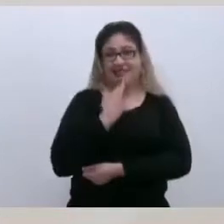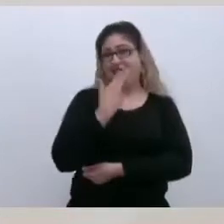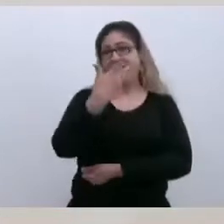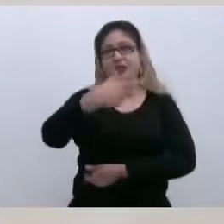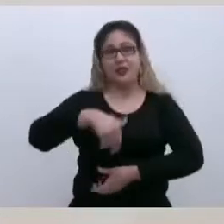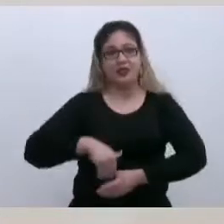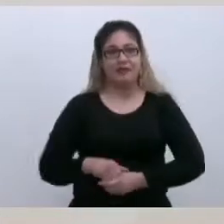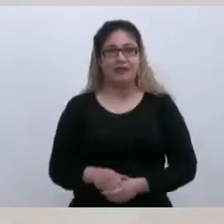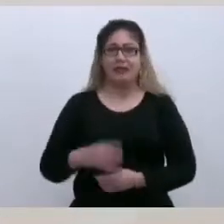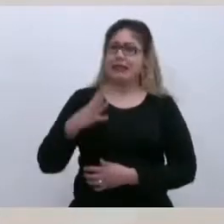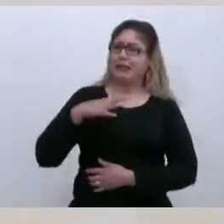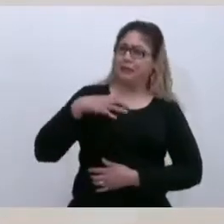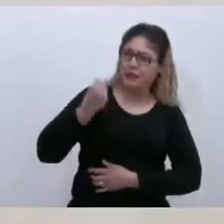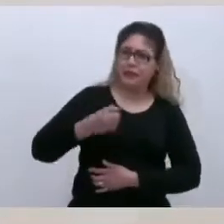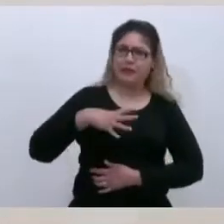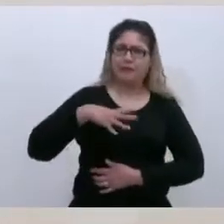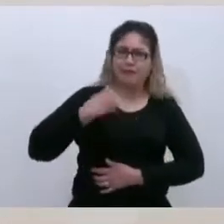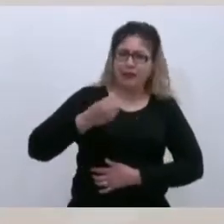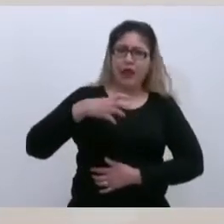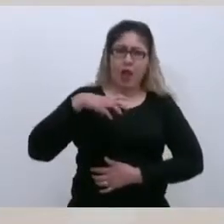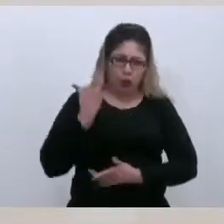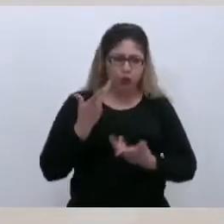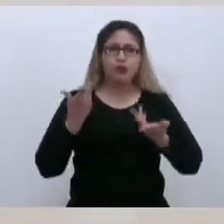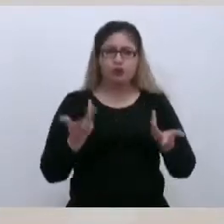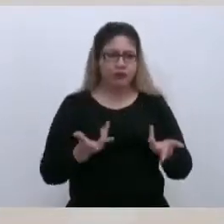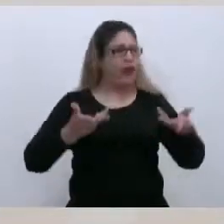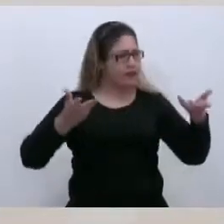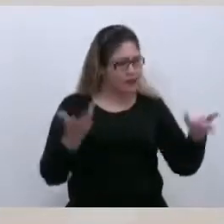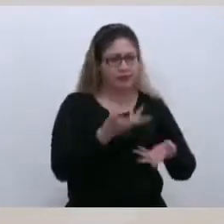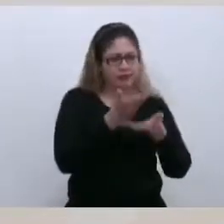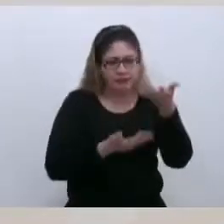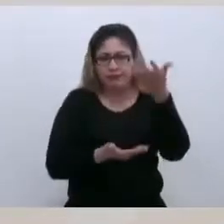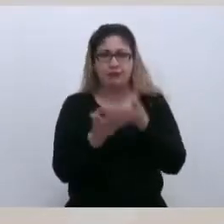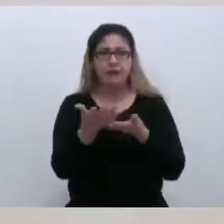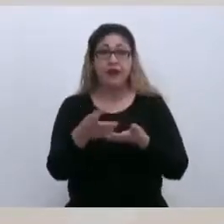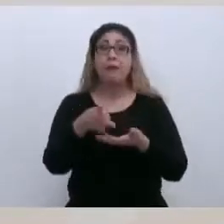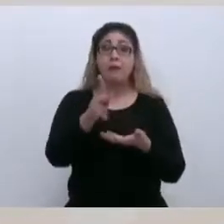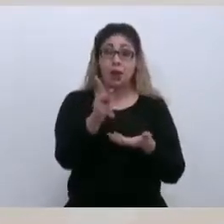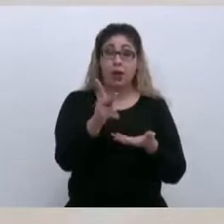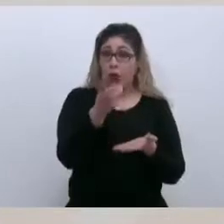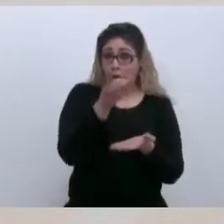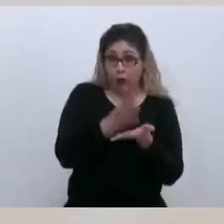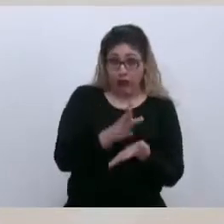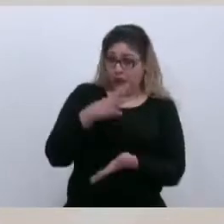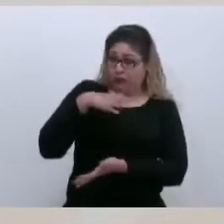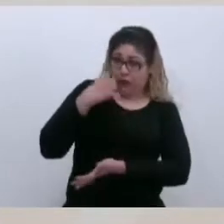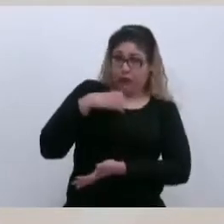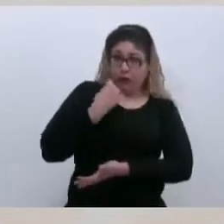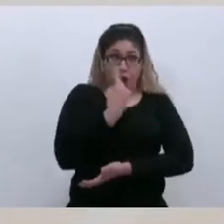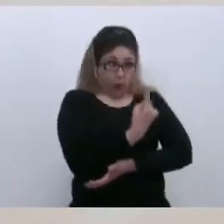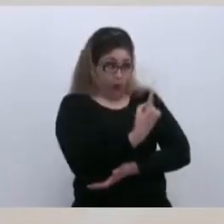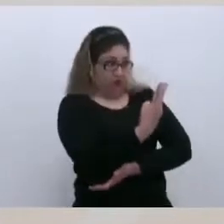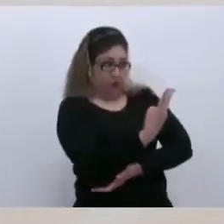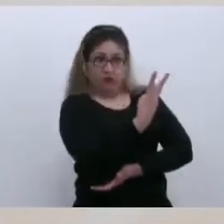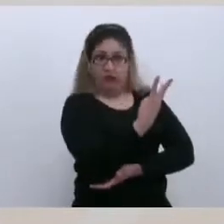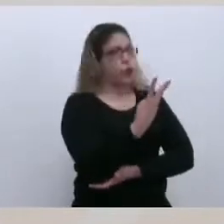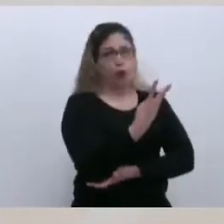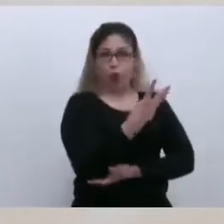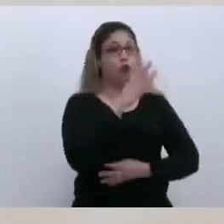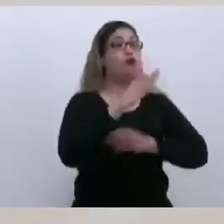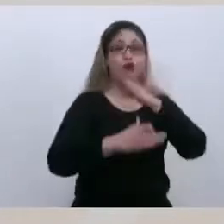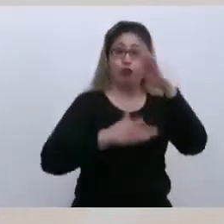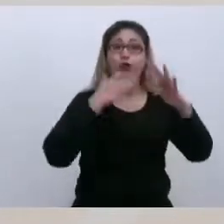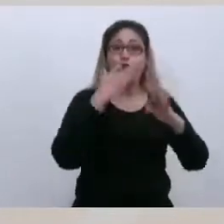gran esfuerzo. Hoy necesitamos del esfuerzo de todos para poder lograr tener, como